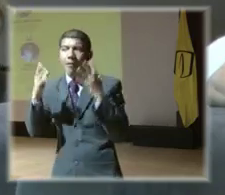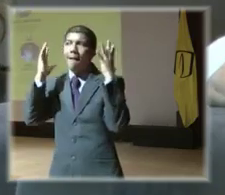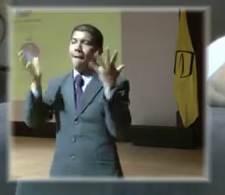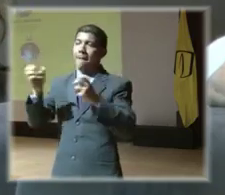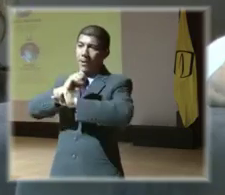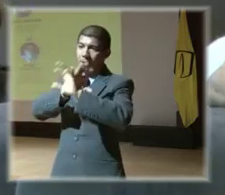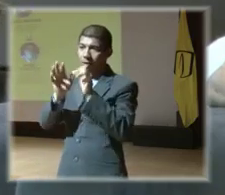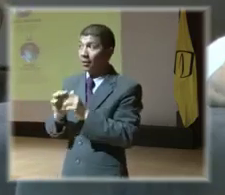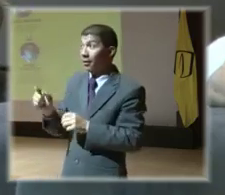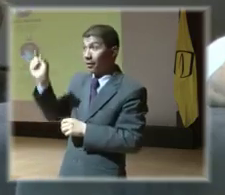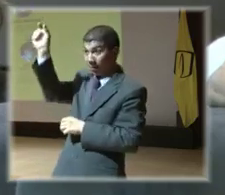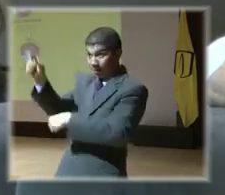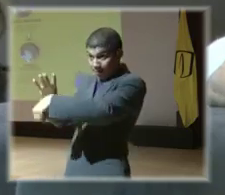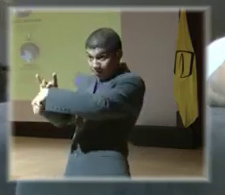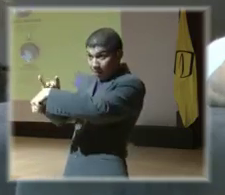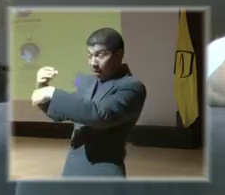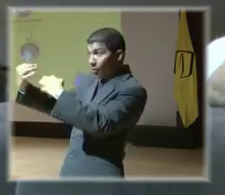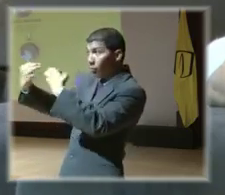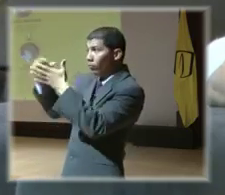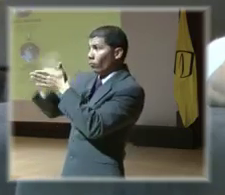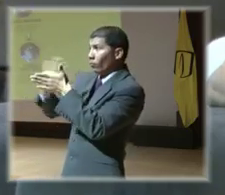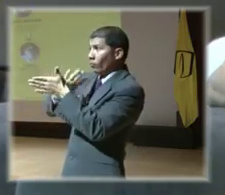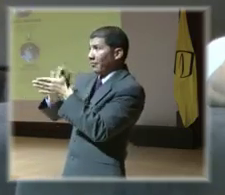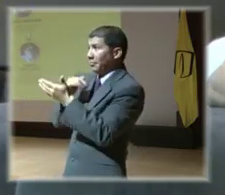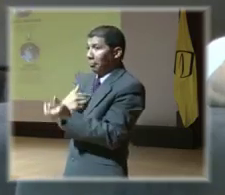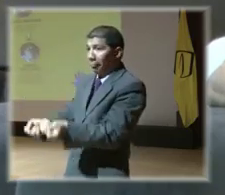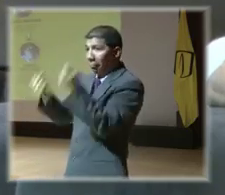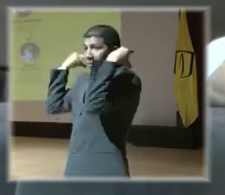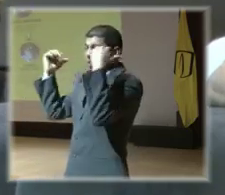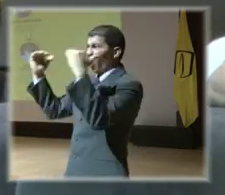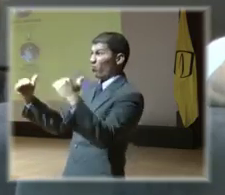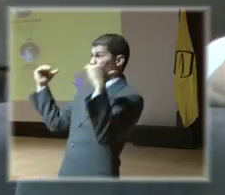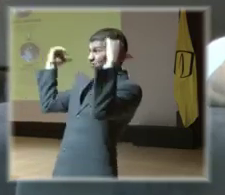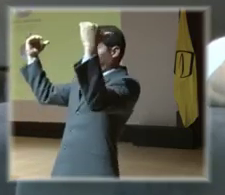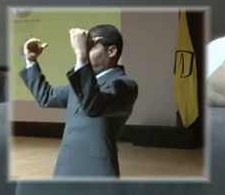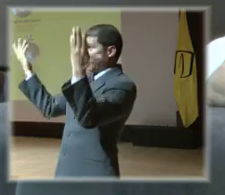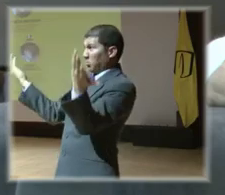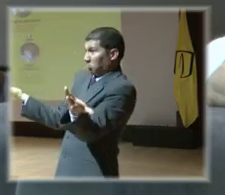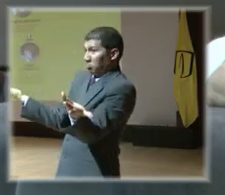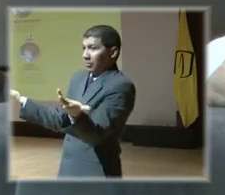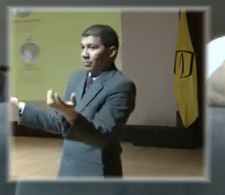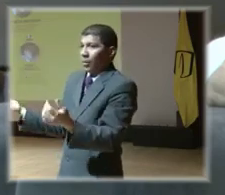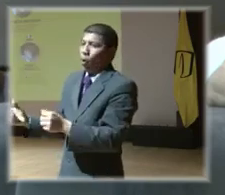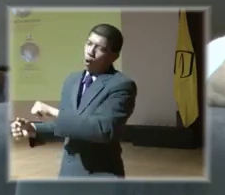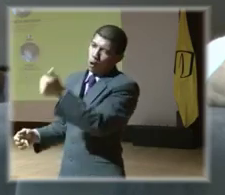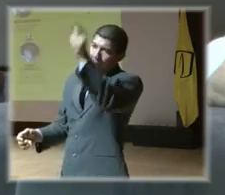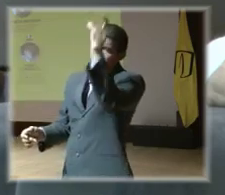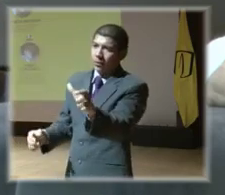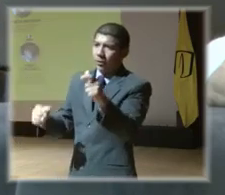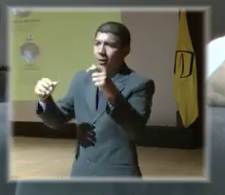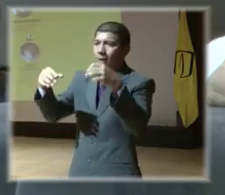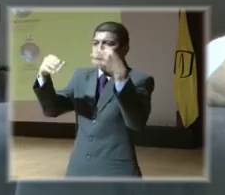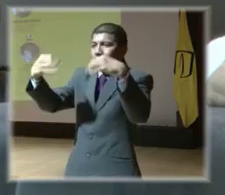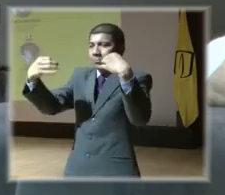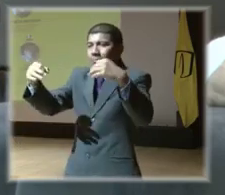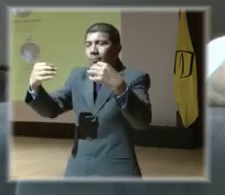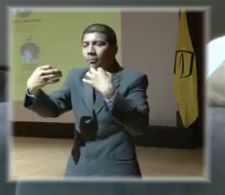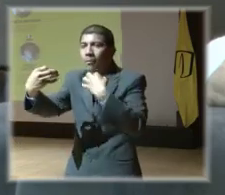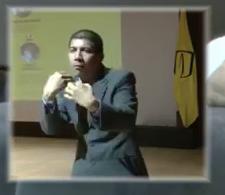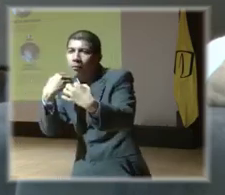médico quien explica, tendría que estar la persona de apoyo. ¿Quién tiene que hacerse cargo de eso? El hospital, el sistema de salud. En el